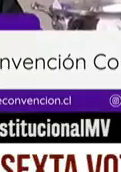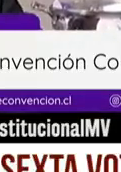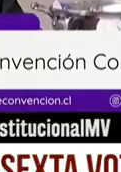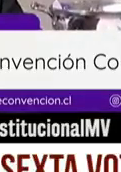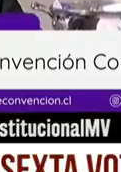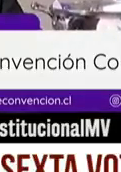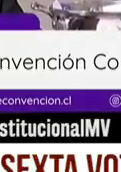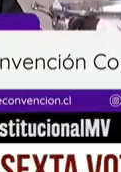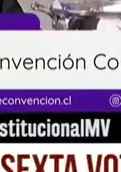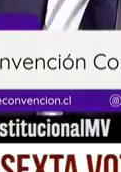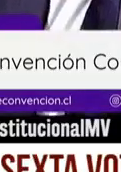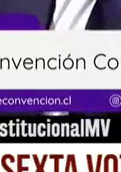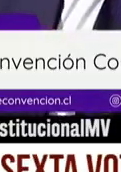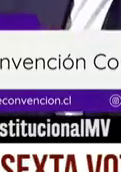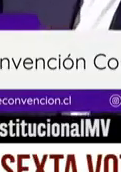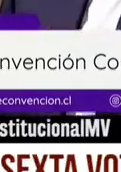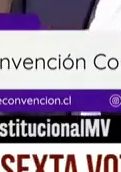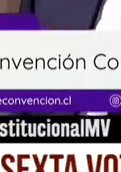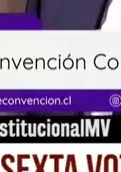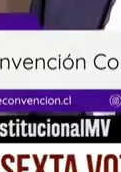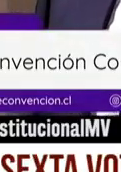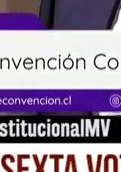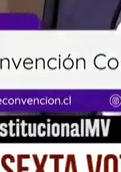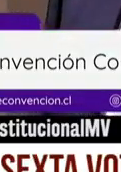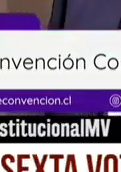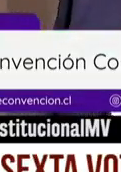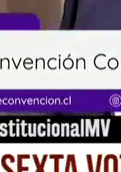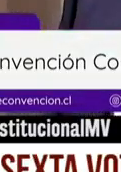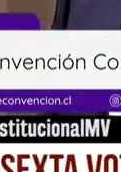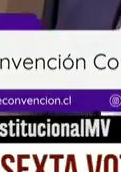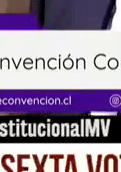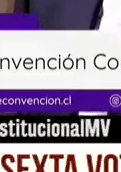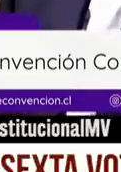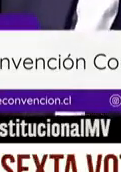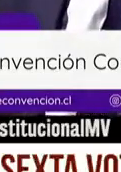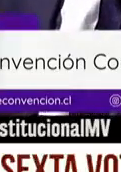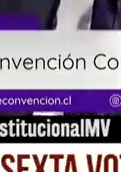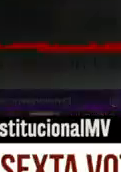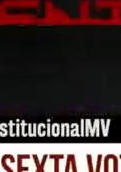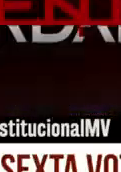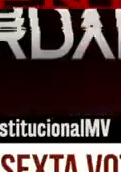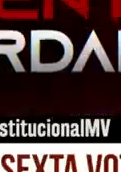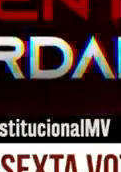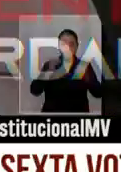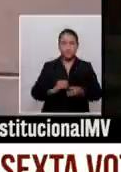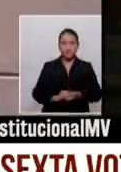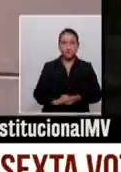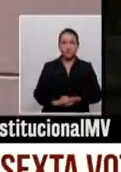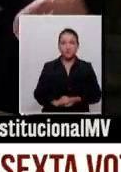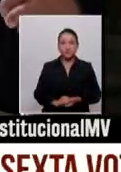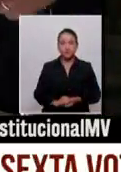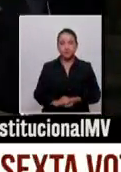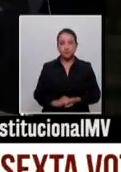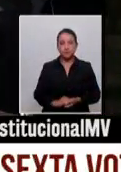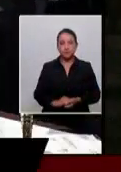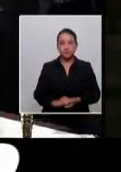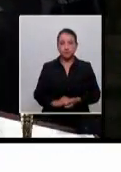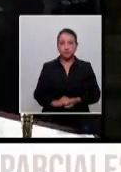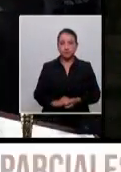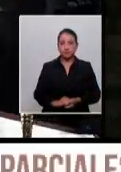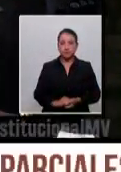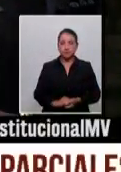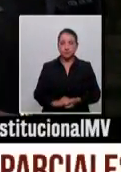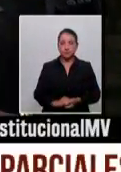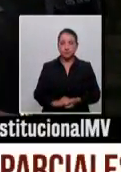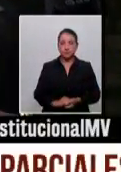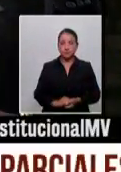allá y nos puede contar más detalles de lo que se ha vivido durante este día de votaciones, negociaciones, conversaciones. Ignacio, ha sido intenso la